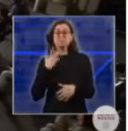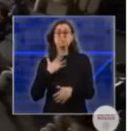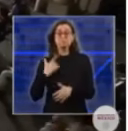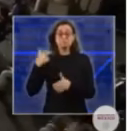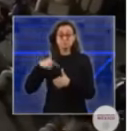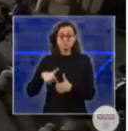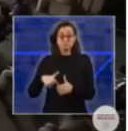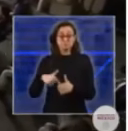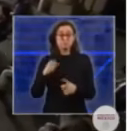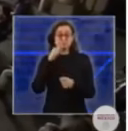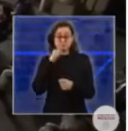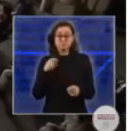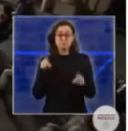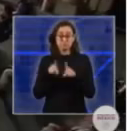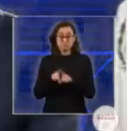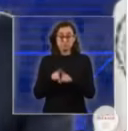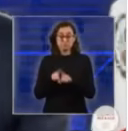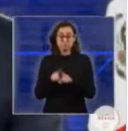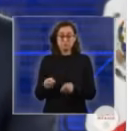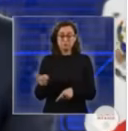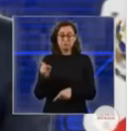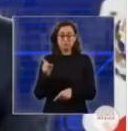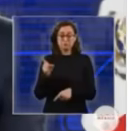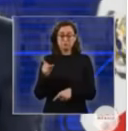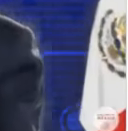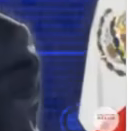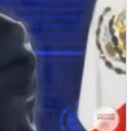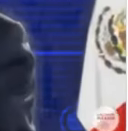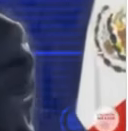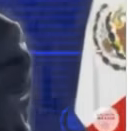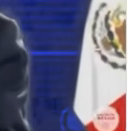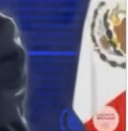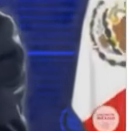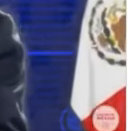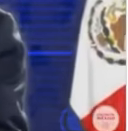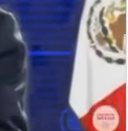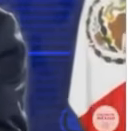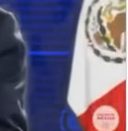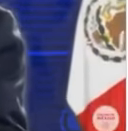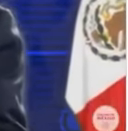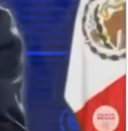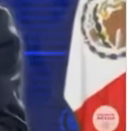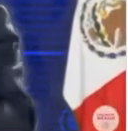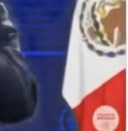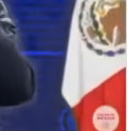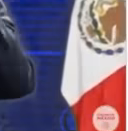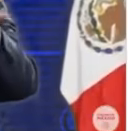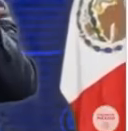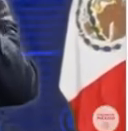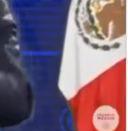y la refinería de Salina Cruz, y los dos puertos, Salina